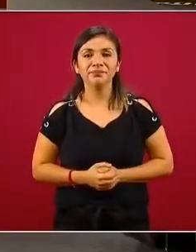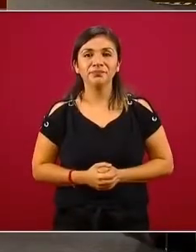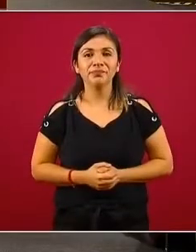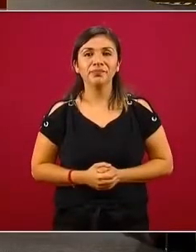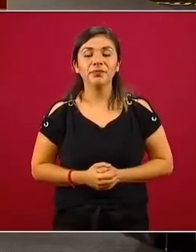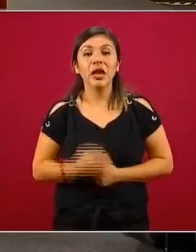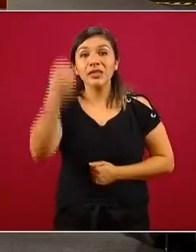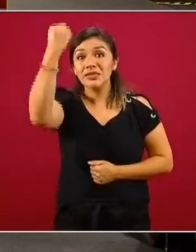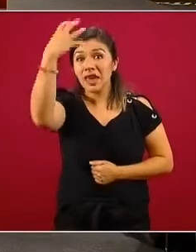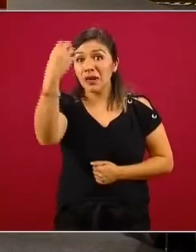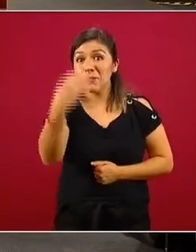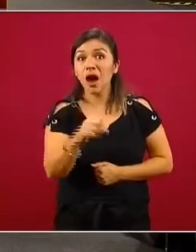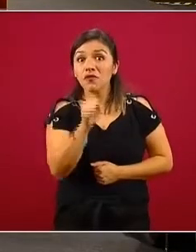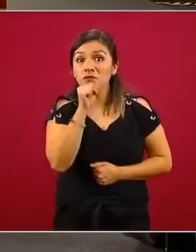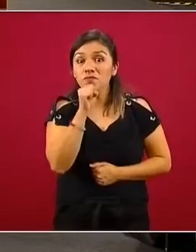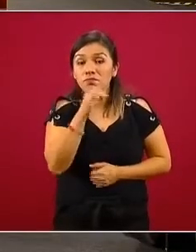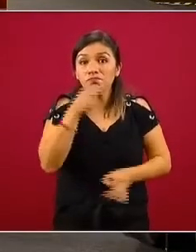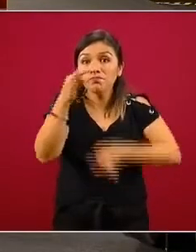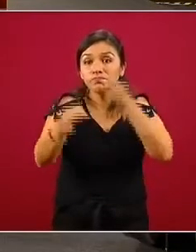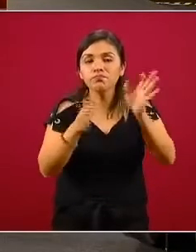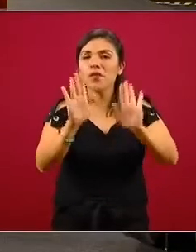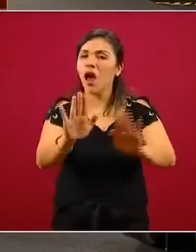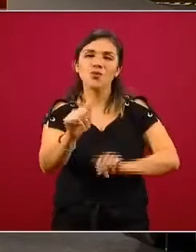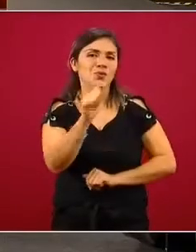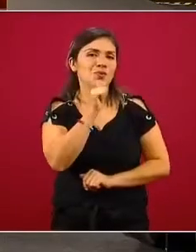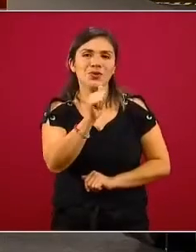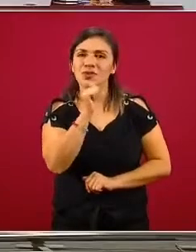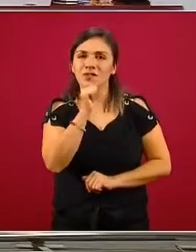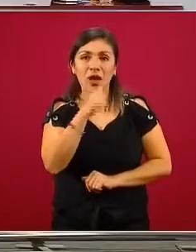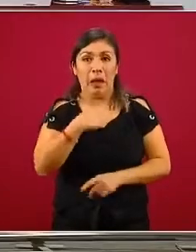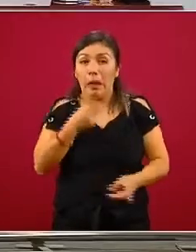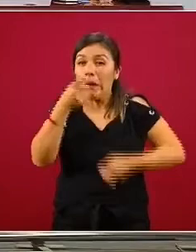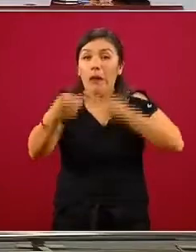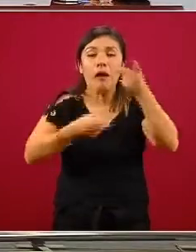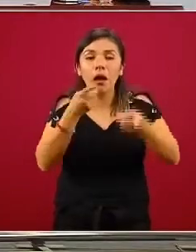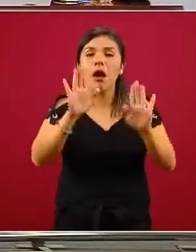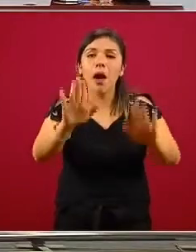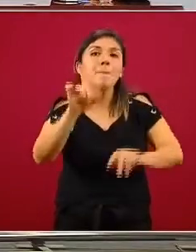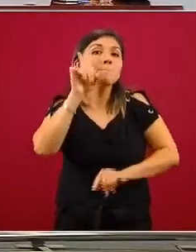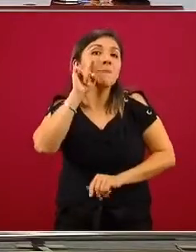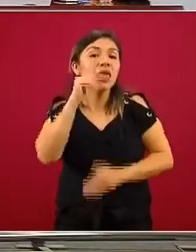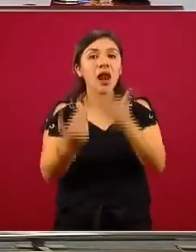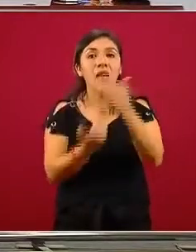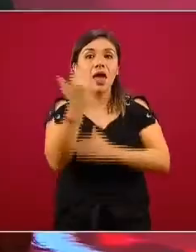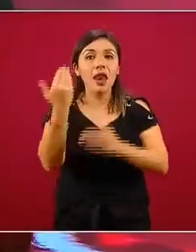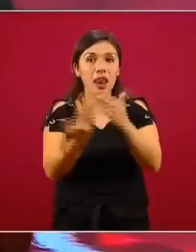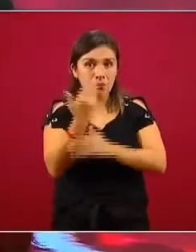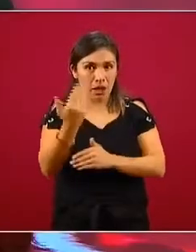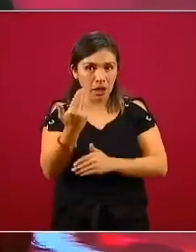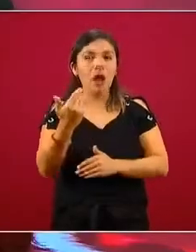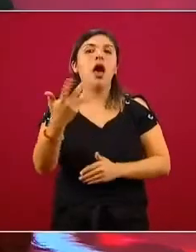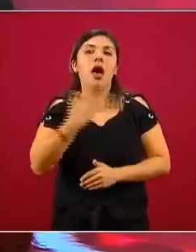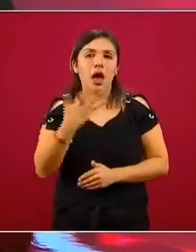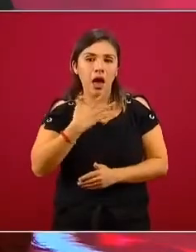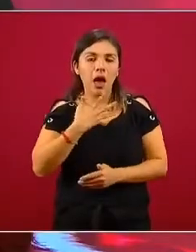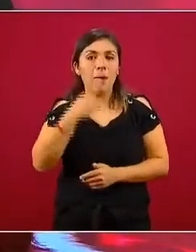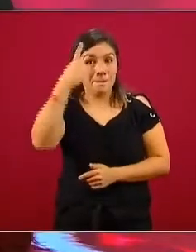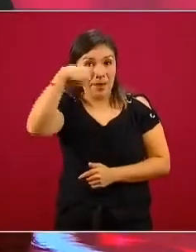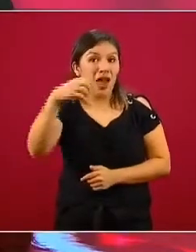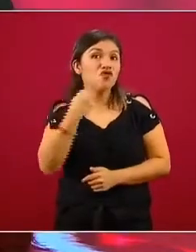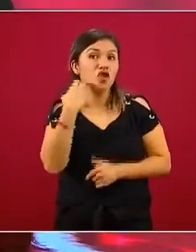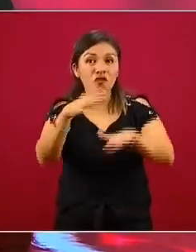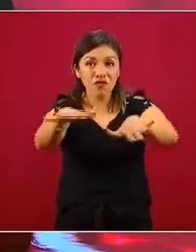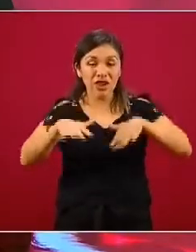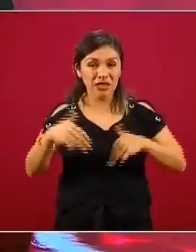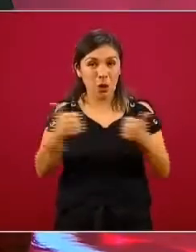Semáforos. No les voy a dar todavía demasiada información, porque mañana por la mañana tenemos contemplado en la conferencia matutina